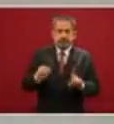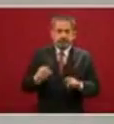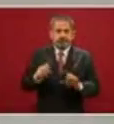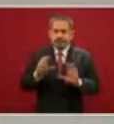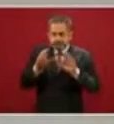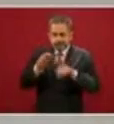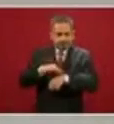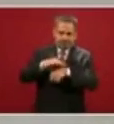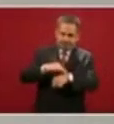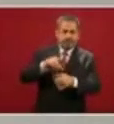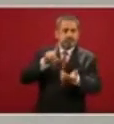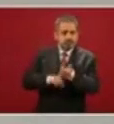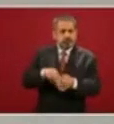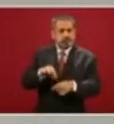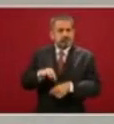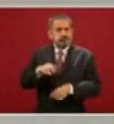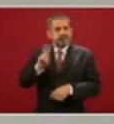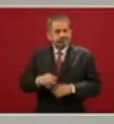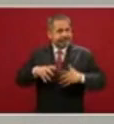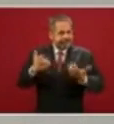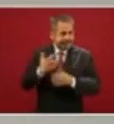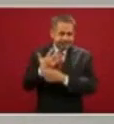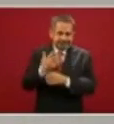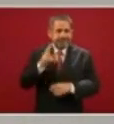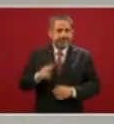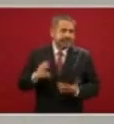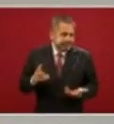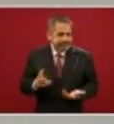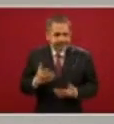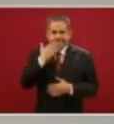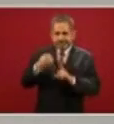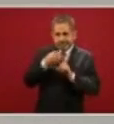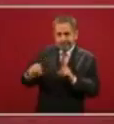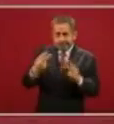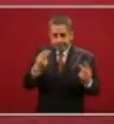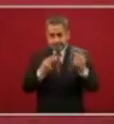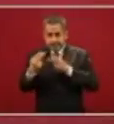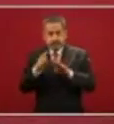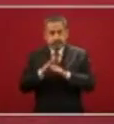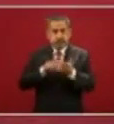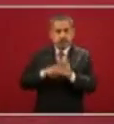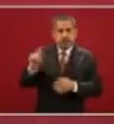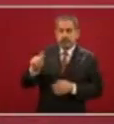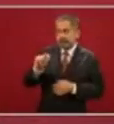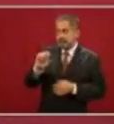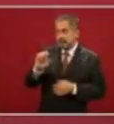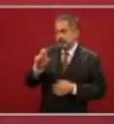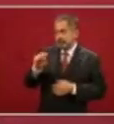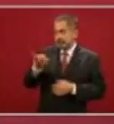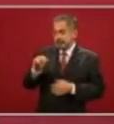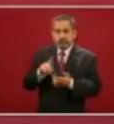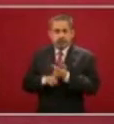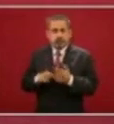epidemia, estriba precisamente en la responsabilidad de que se me vea como un funcionario técnico, que es lo que soy, y